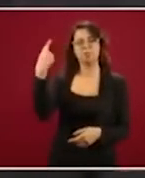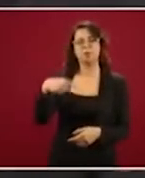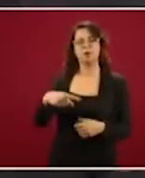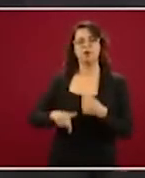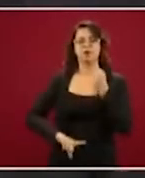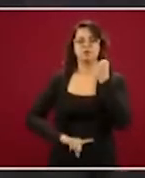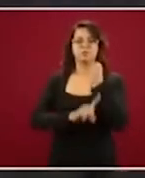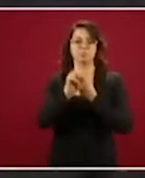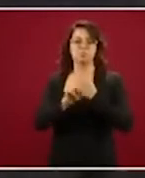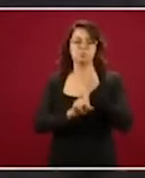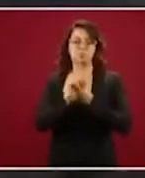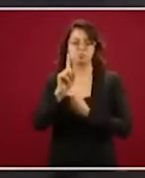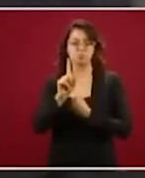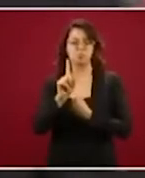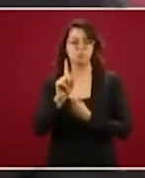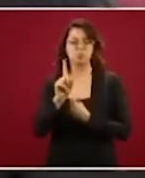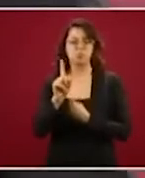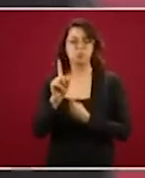problema